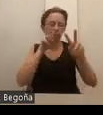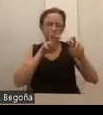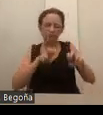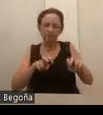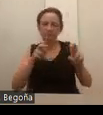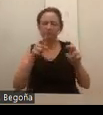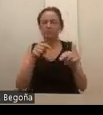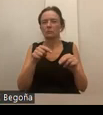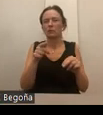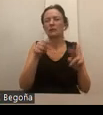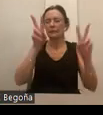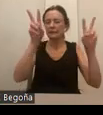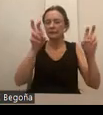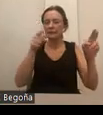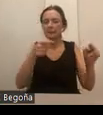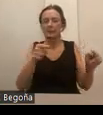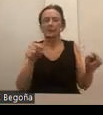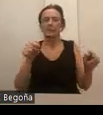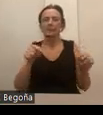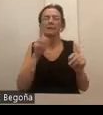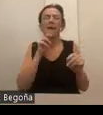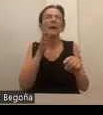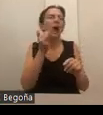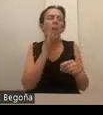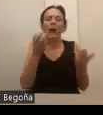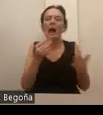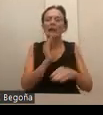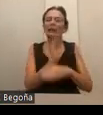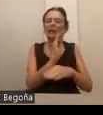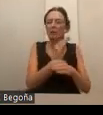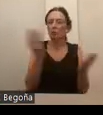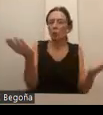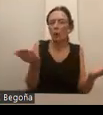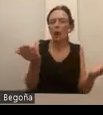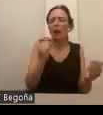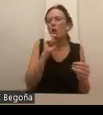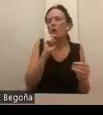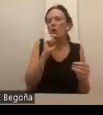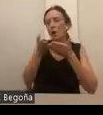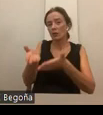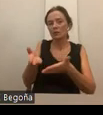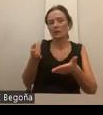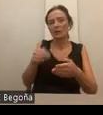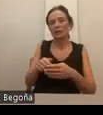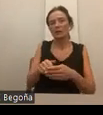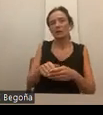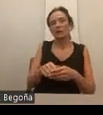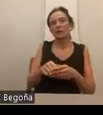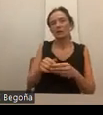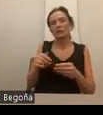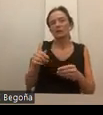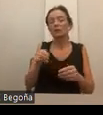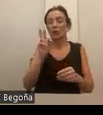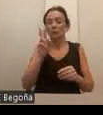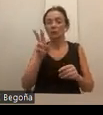la temática y un poco los tratamientos que existen así complementarios, alternativos y demás, he podido ver que